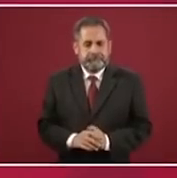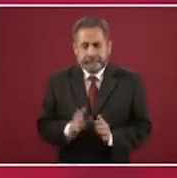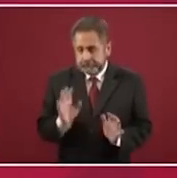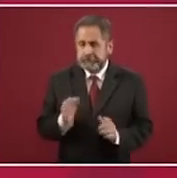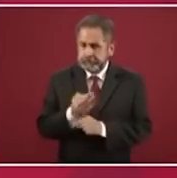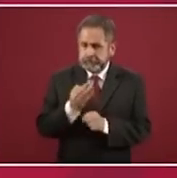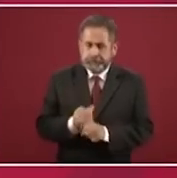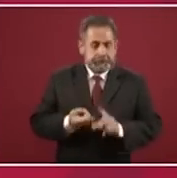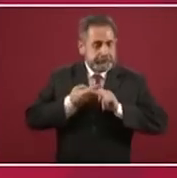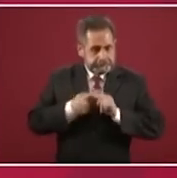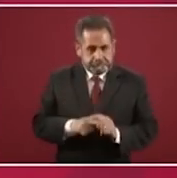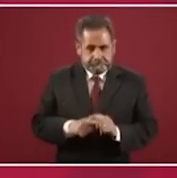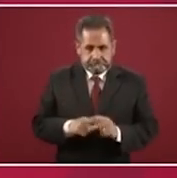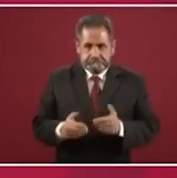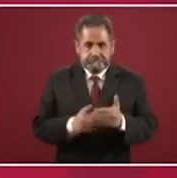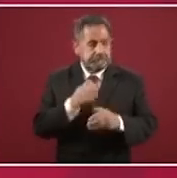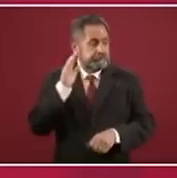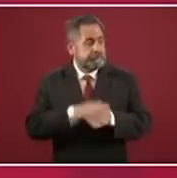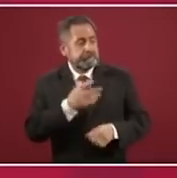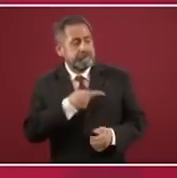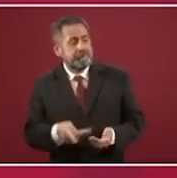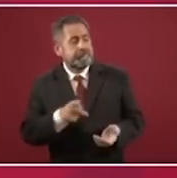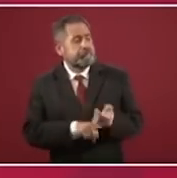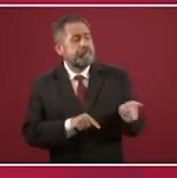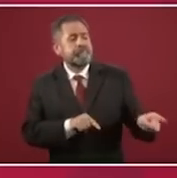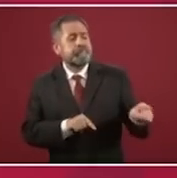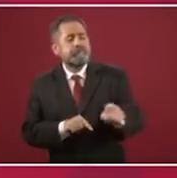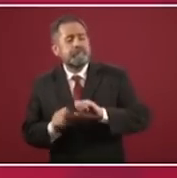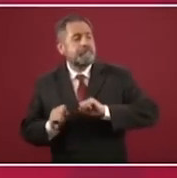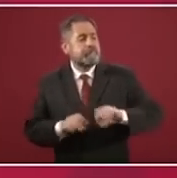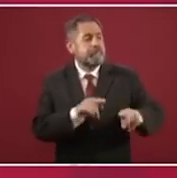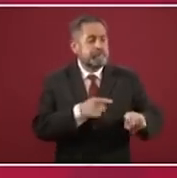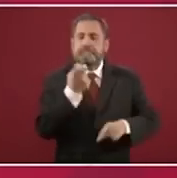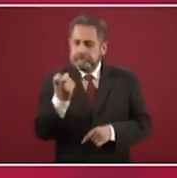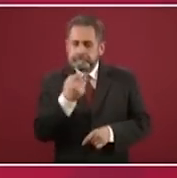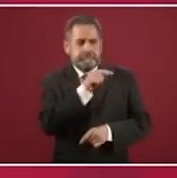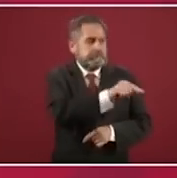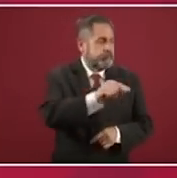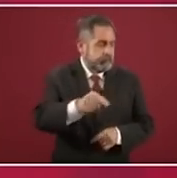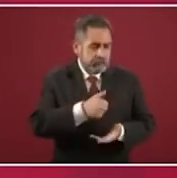Estamos empezando con las más pobres, las más abandonadas,